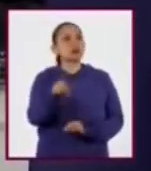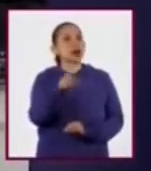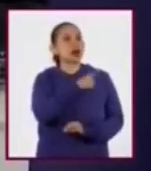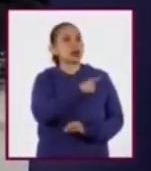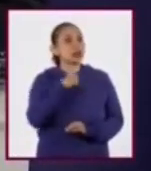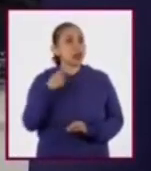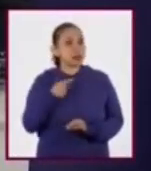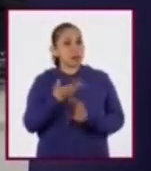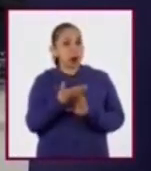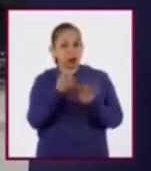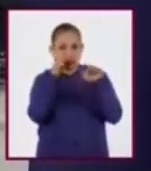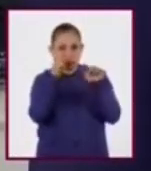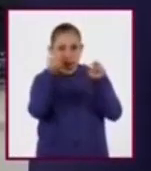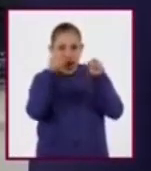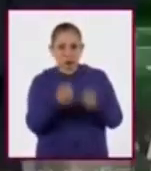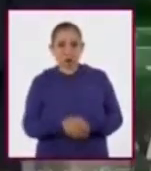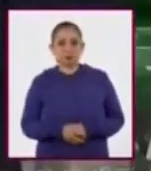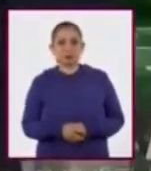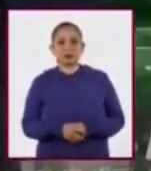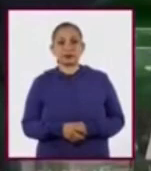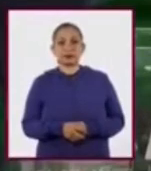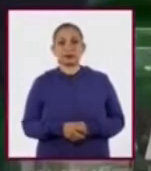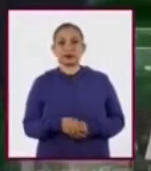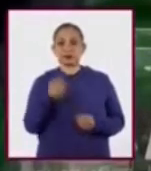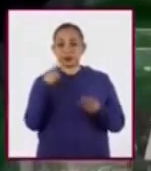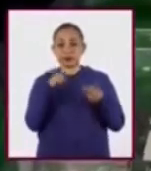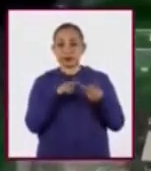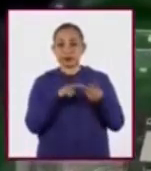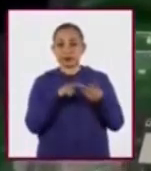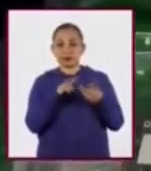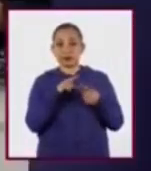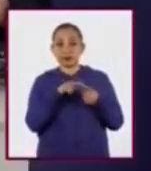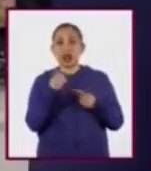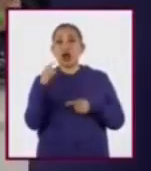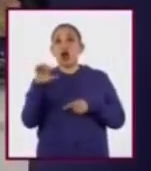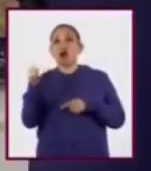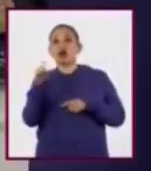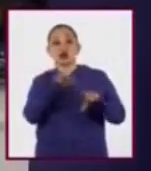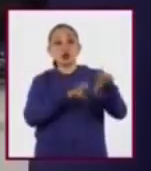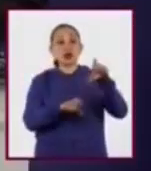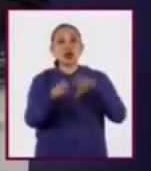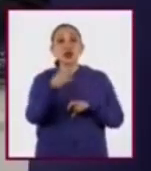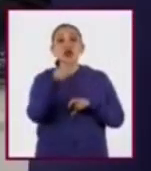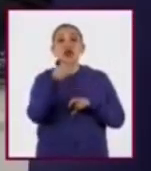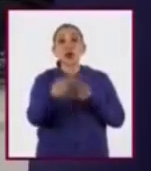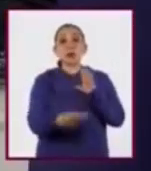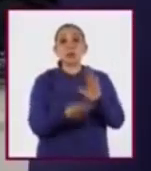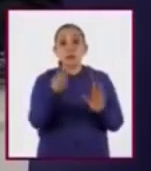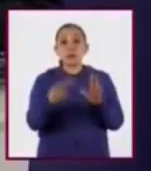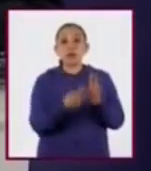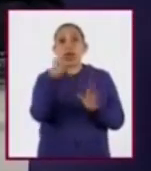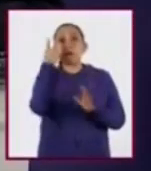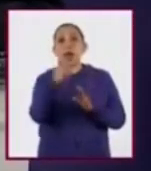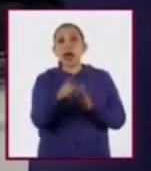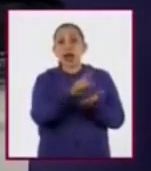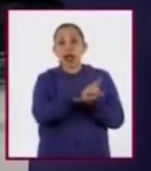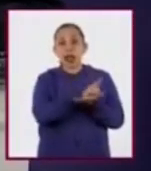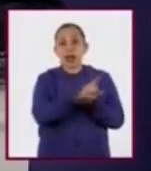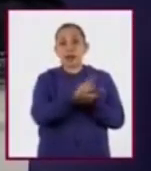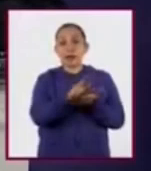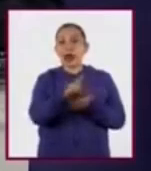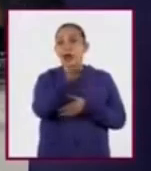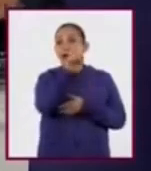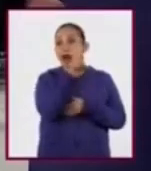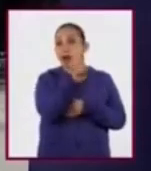estar bien seguros. El primero es un químico que se utiliza frecuentemente para la purificación del